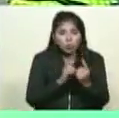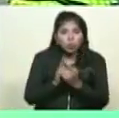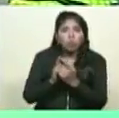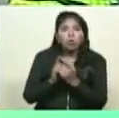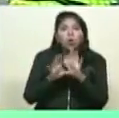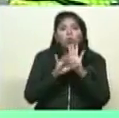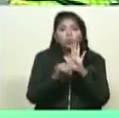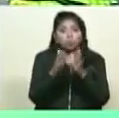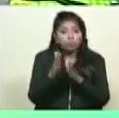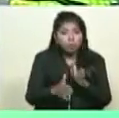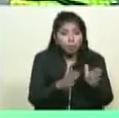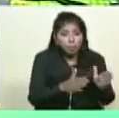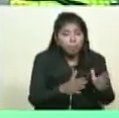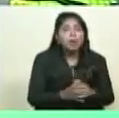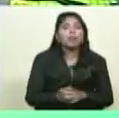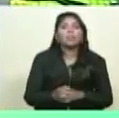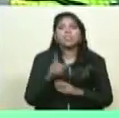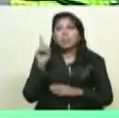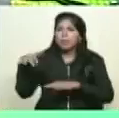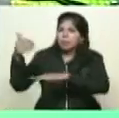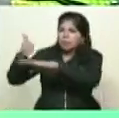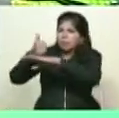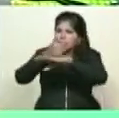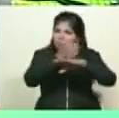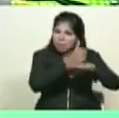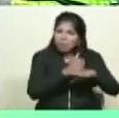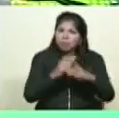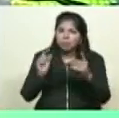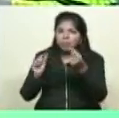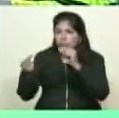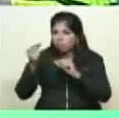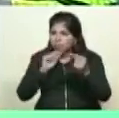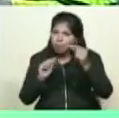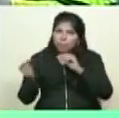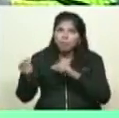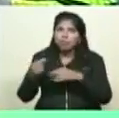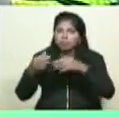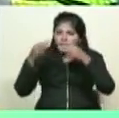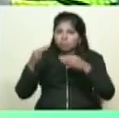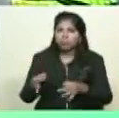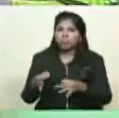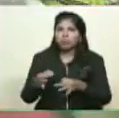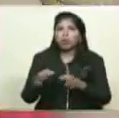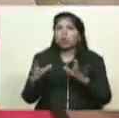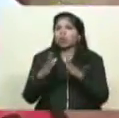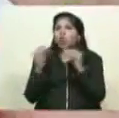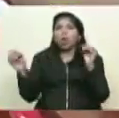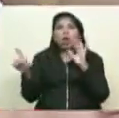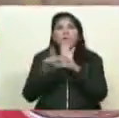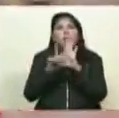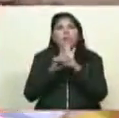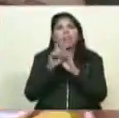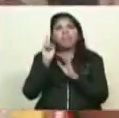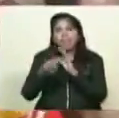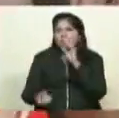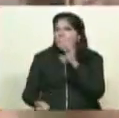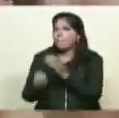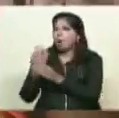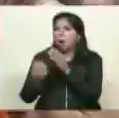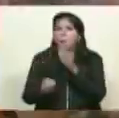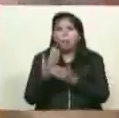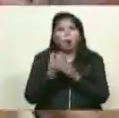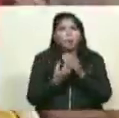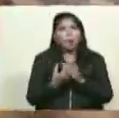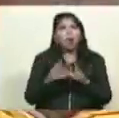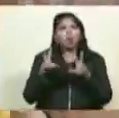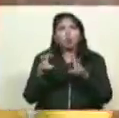y se reúna con la Junta Directiva en plena de la Asamblea Nacional Constituyente y definamos todas las leyes que hay que crear, todas las leyes que hay